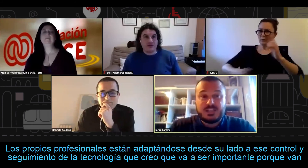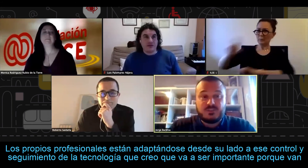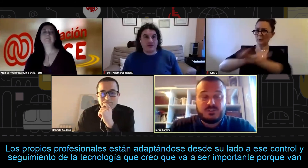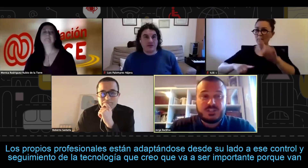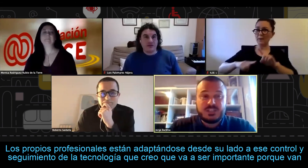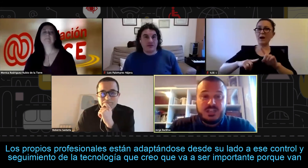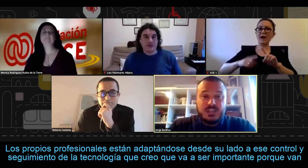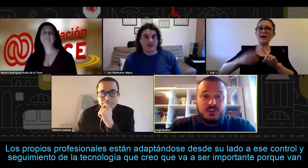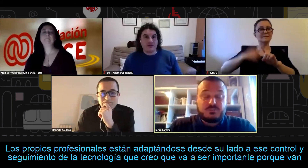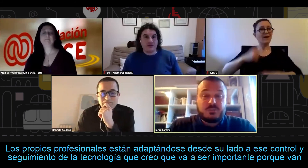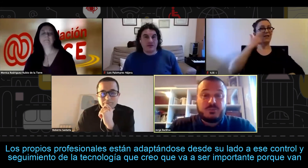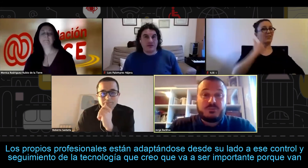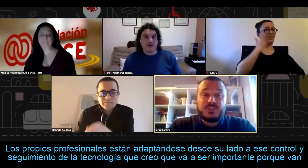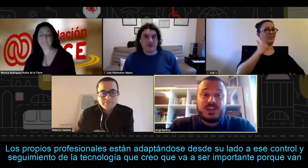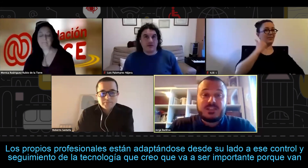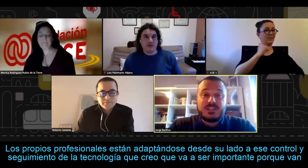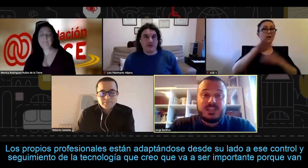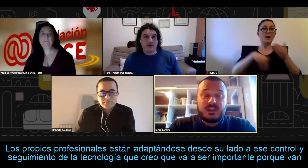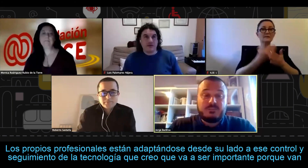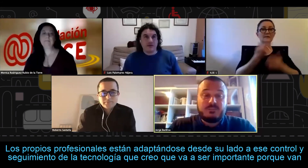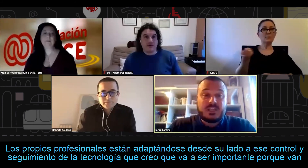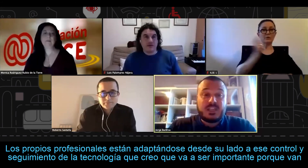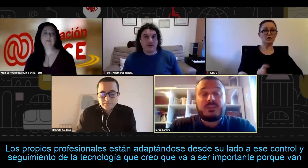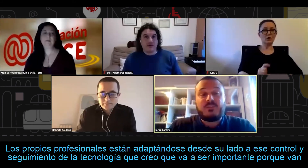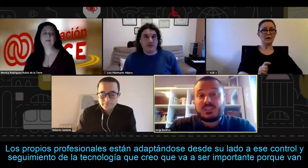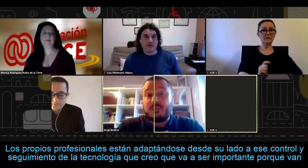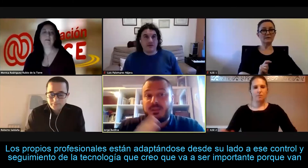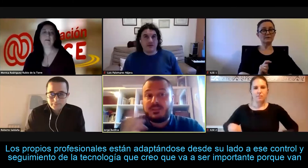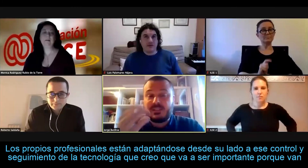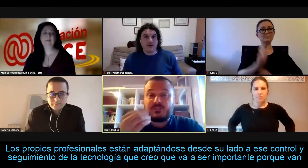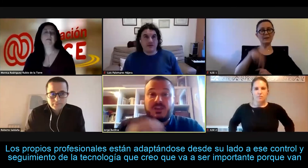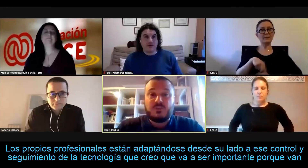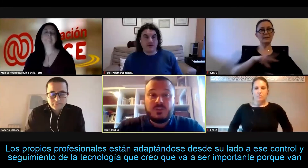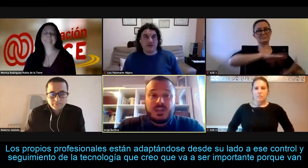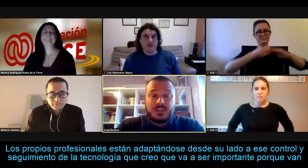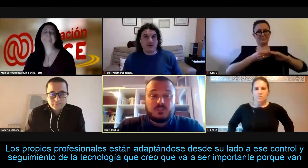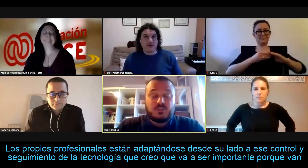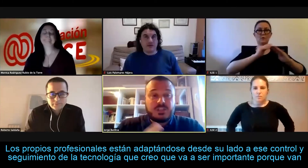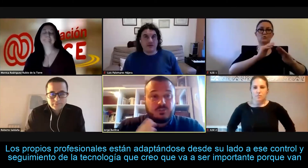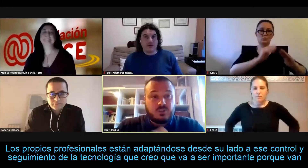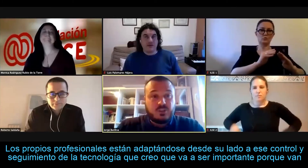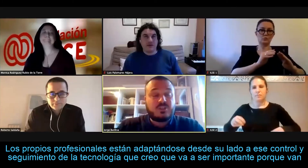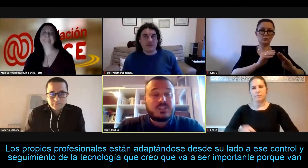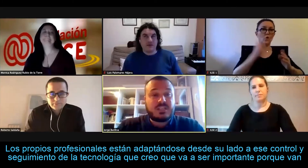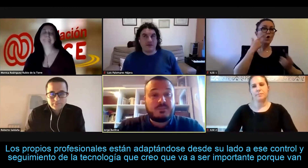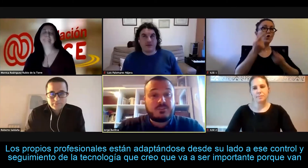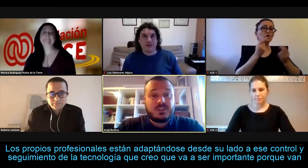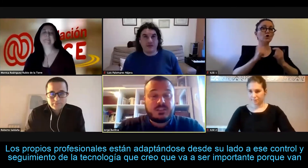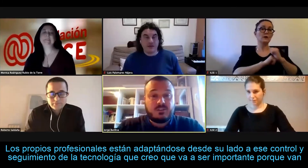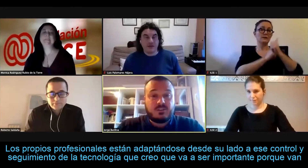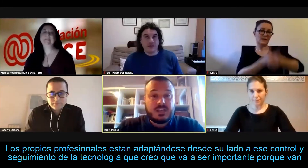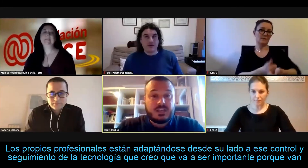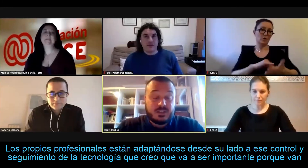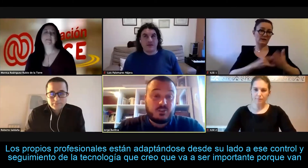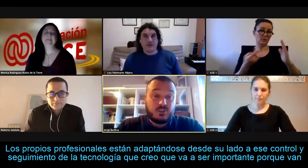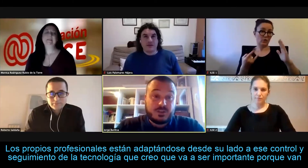eso, ¿no? Entonces, los propios profesionales ahora mismo están adaptándose también desde su lado a todo ese control y todo ese seguimiento de la tecnología,